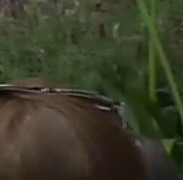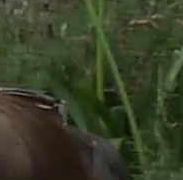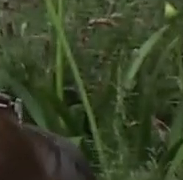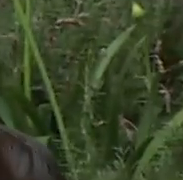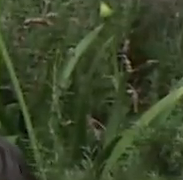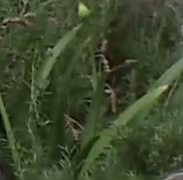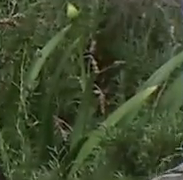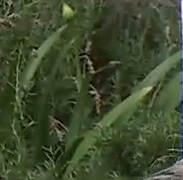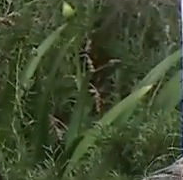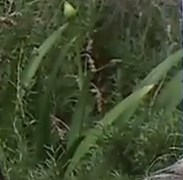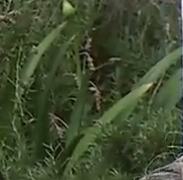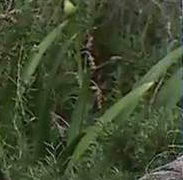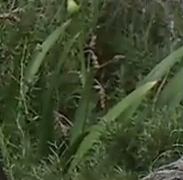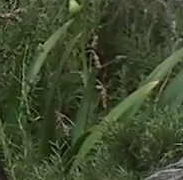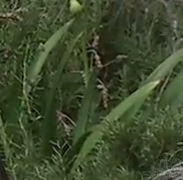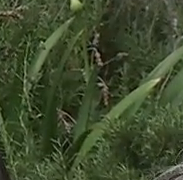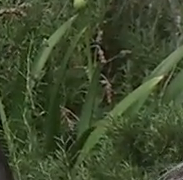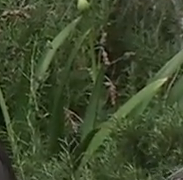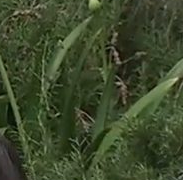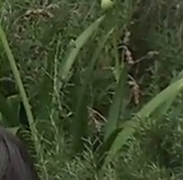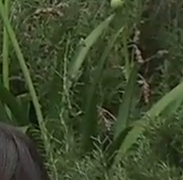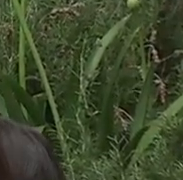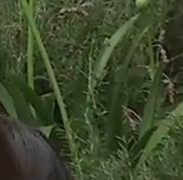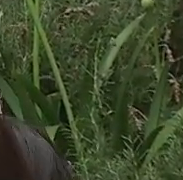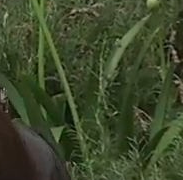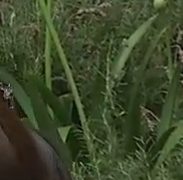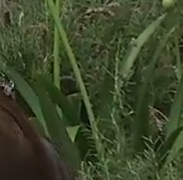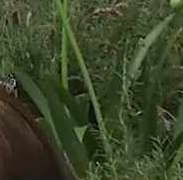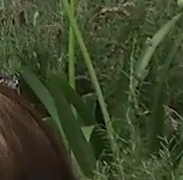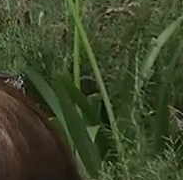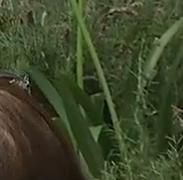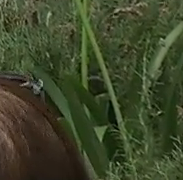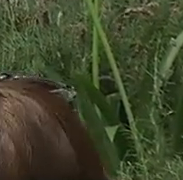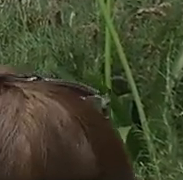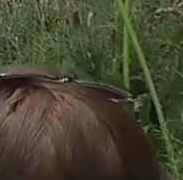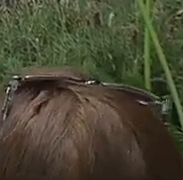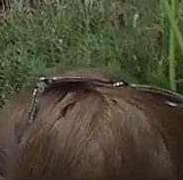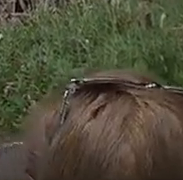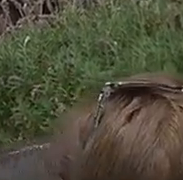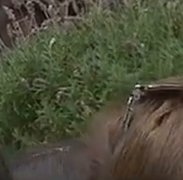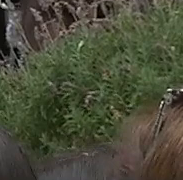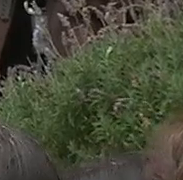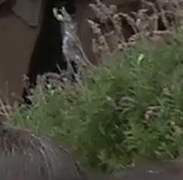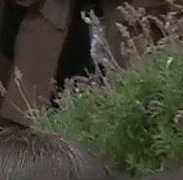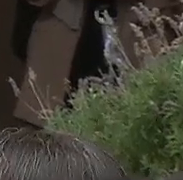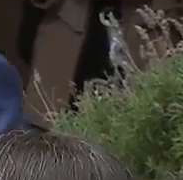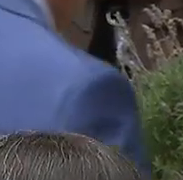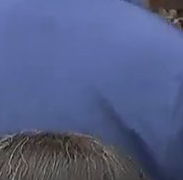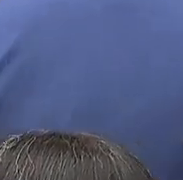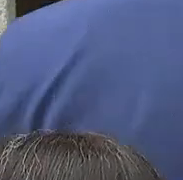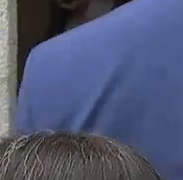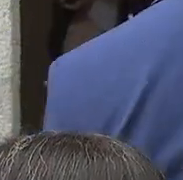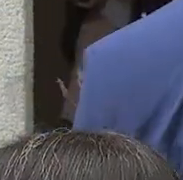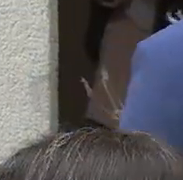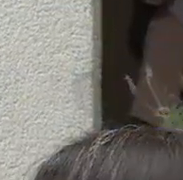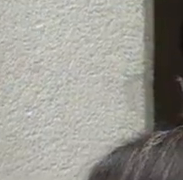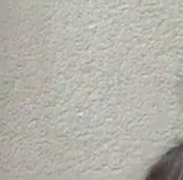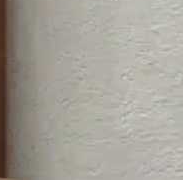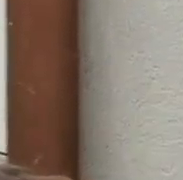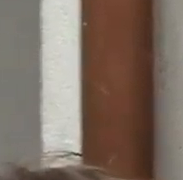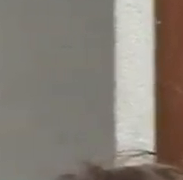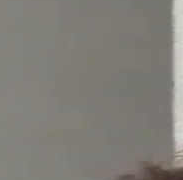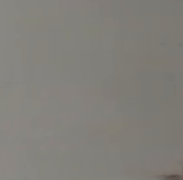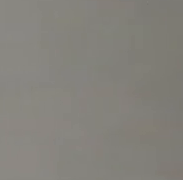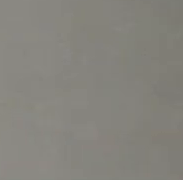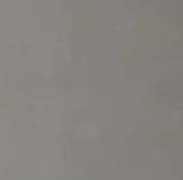dilatando más la discusión constituyentes los los ciudadanos requieren certezas a la negociación se está extendiendo más de la cuenta